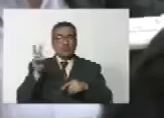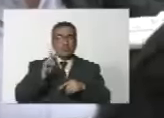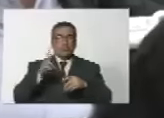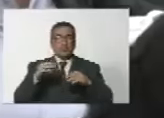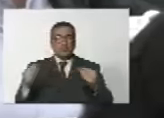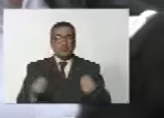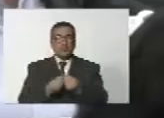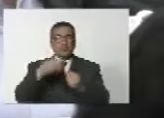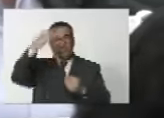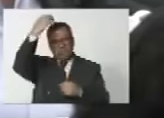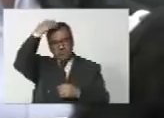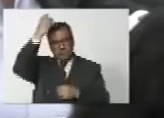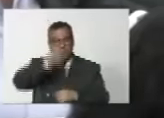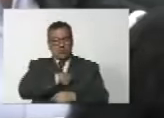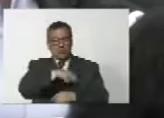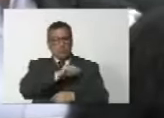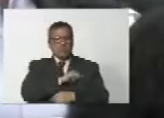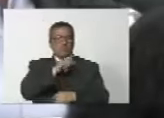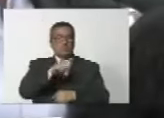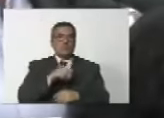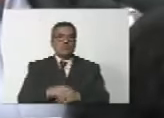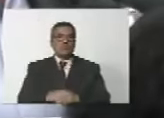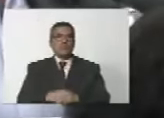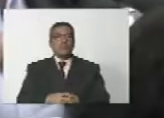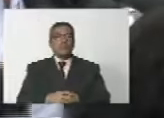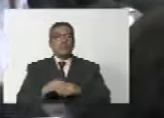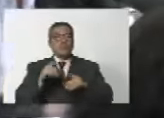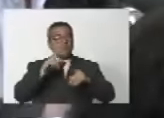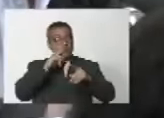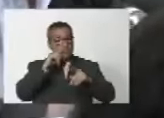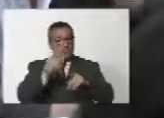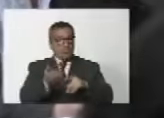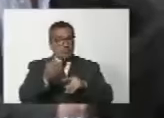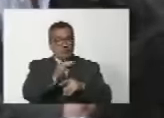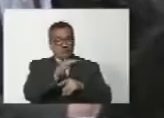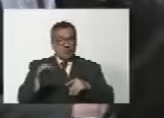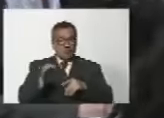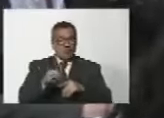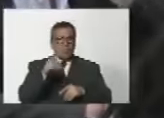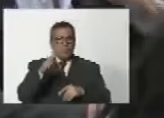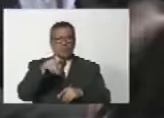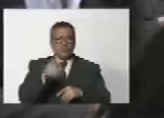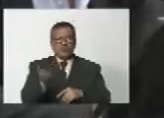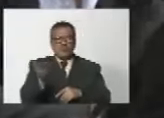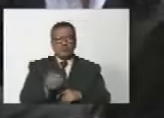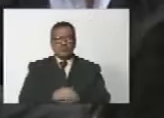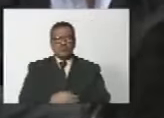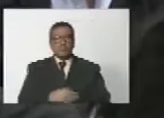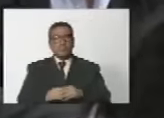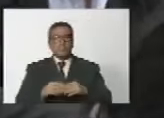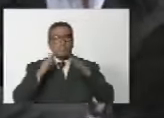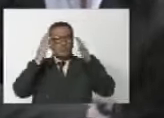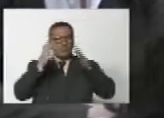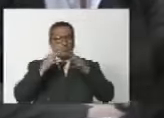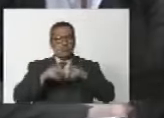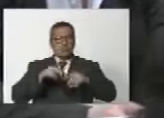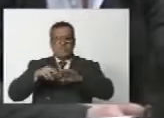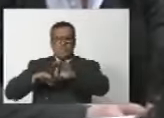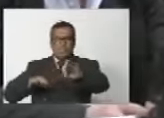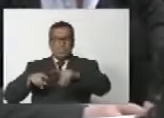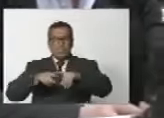Venezuela y el Reino de España. Coadyuvar en la optimización entre ellas, destaca, jornada de consulados